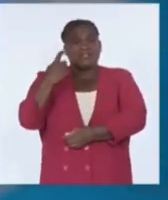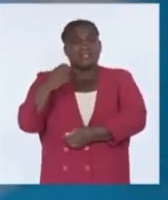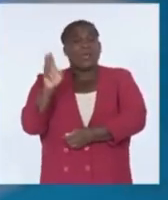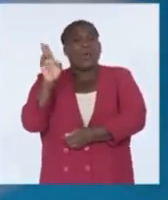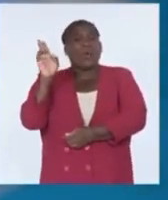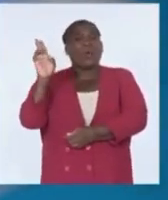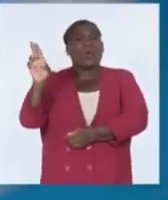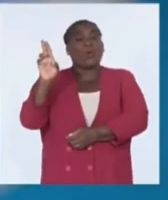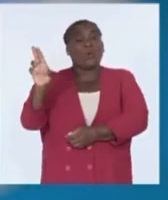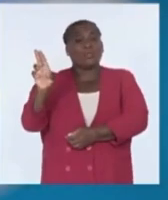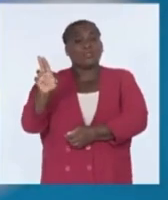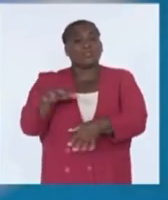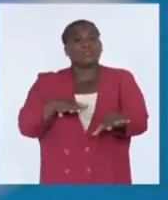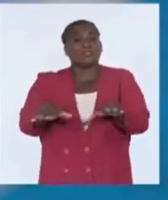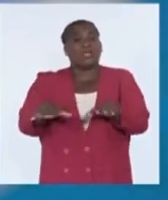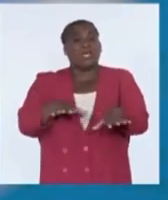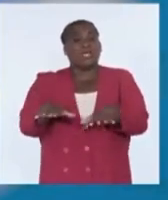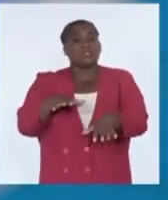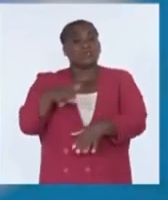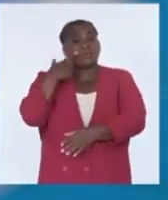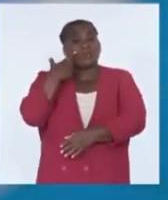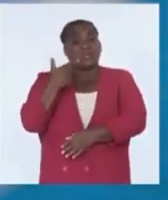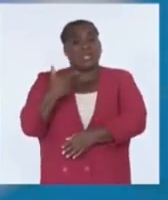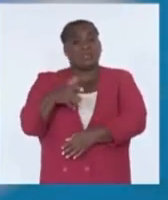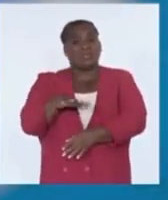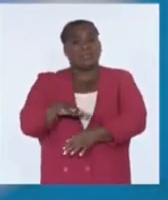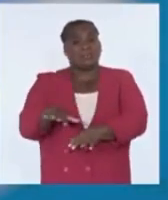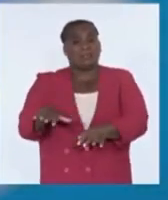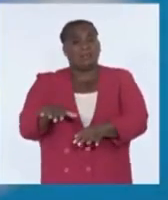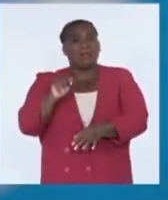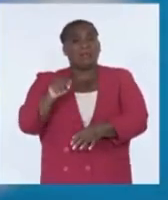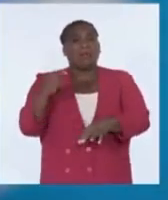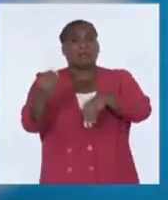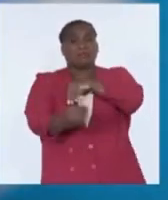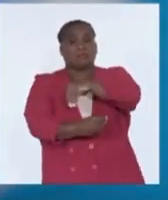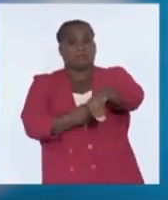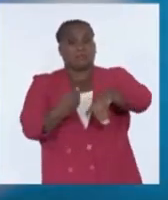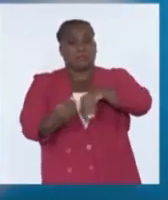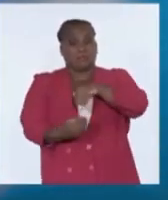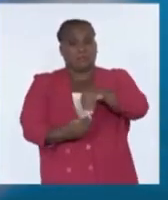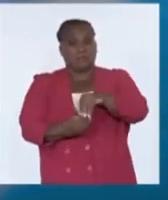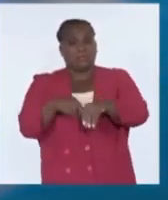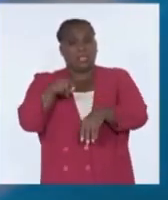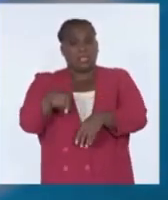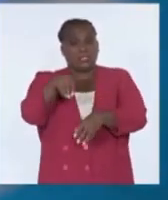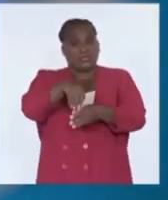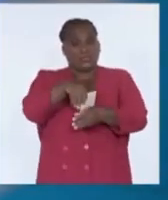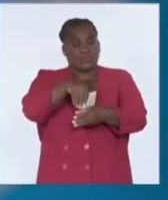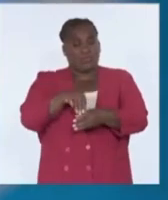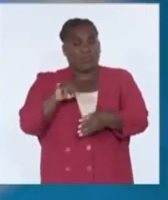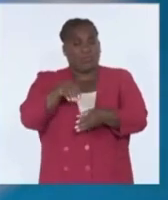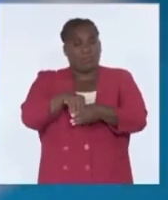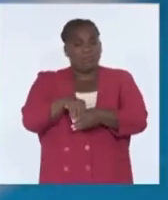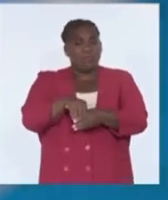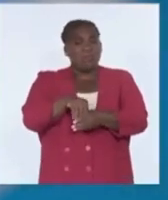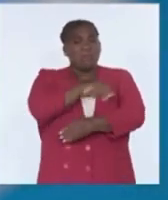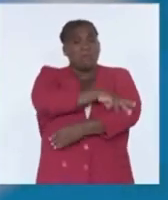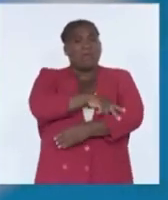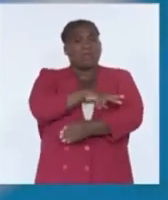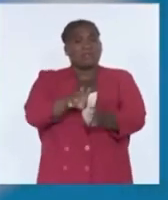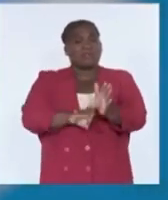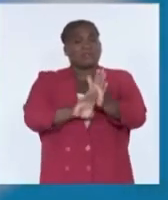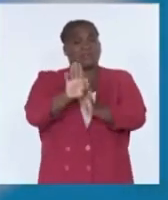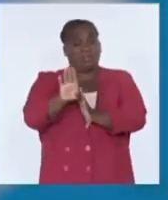de acción decisiva para llevar a cabo reformas esto debe incluir que los países desarrollados cesen de